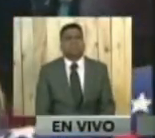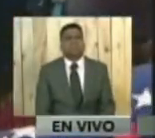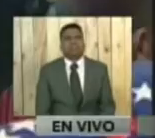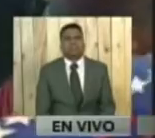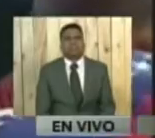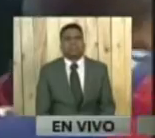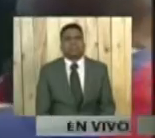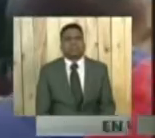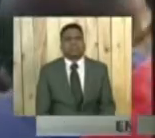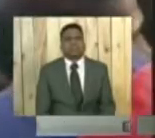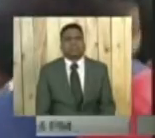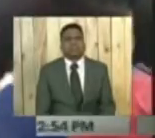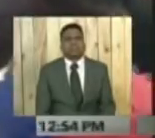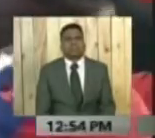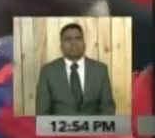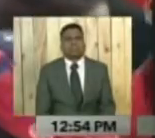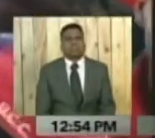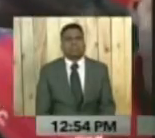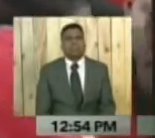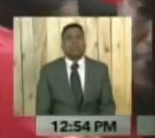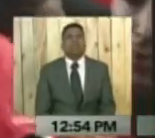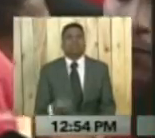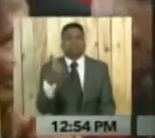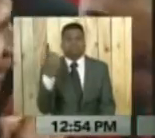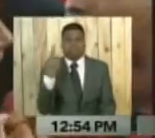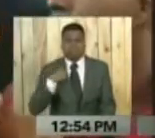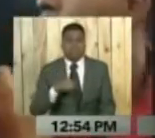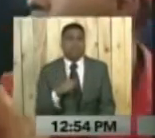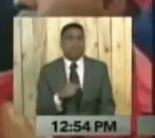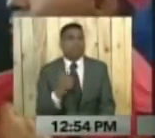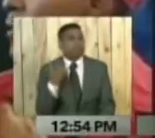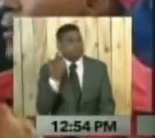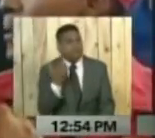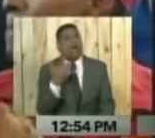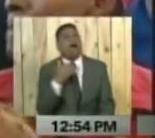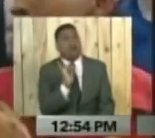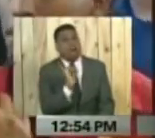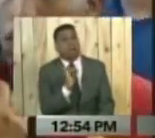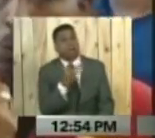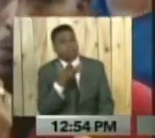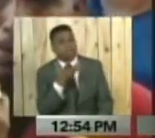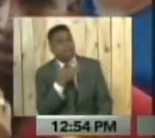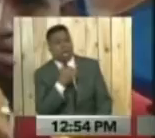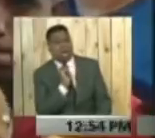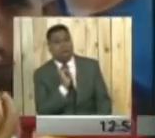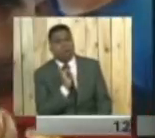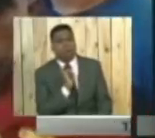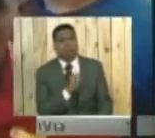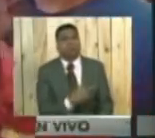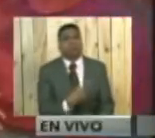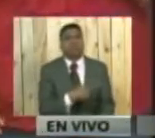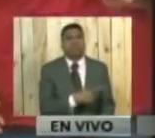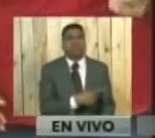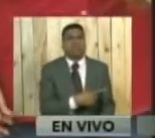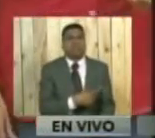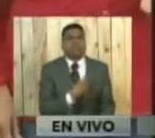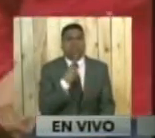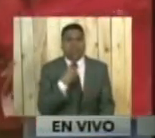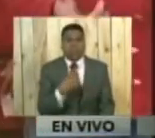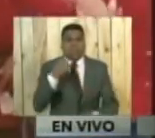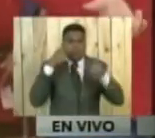Y tenemos con qué, camaradas. Tenemos, como nos lo dijo el comandante